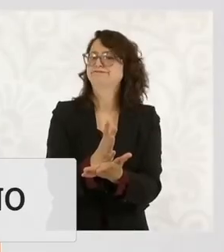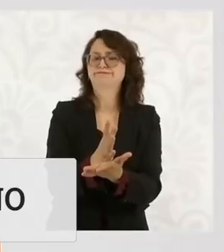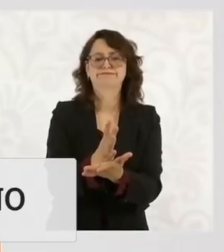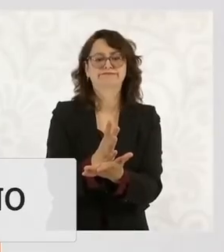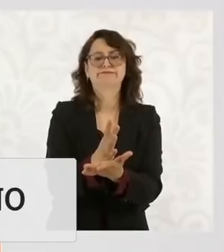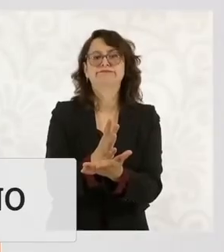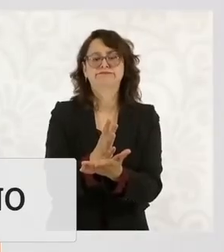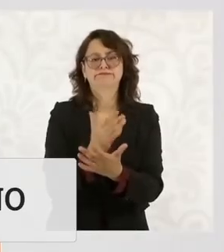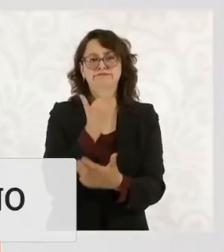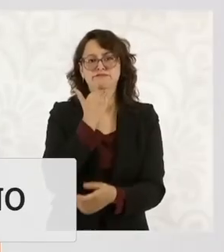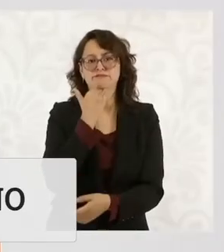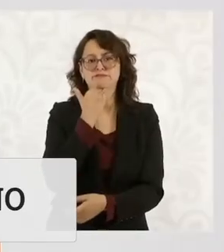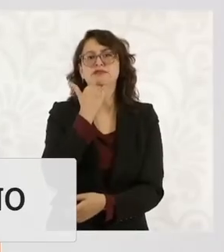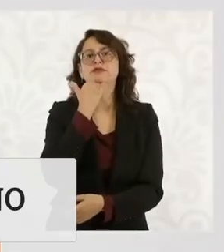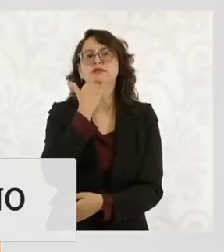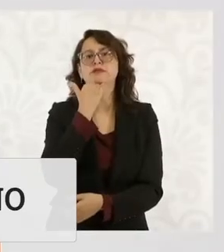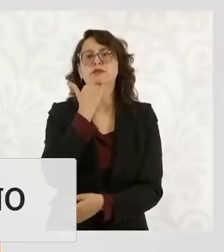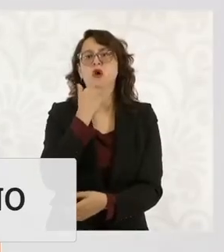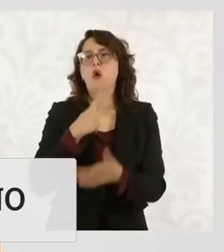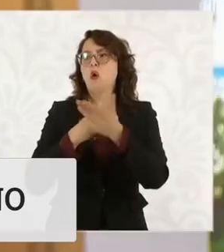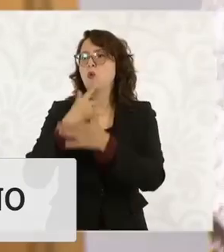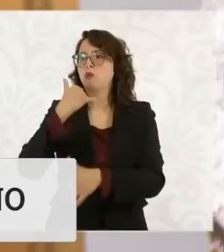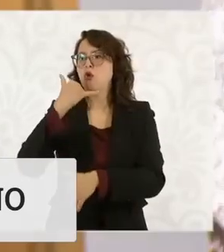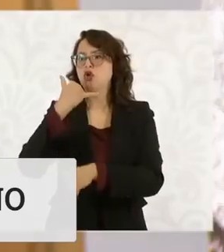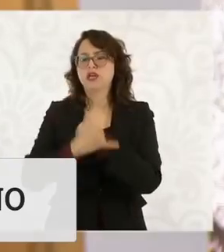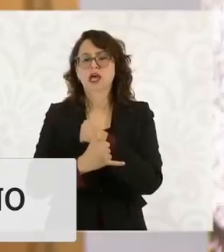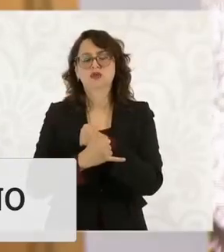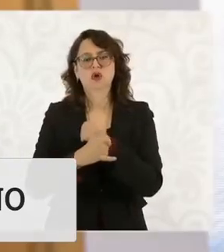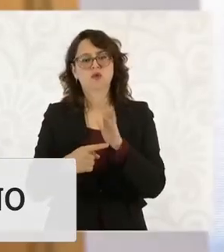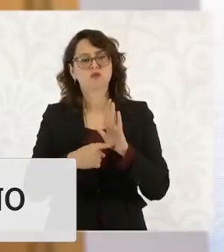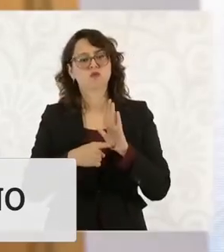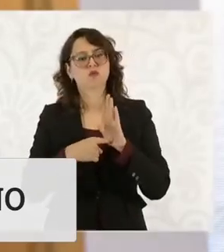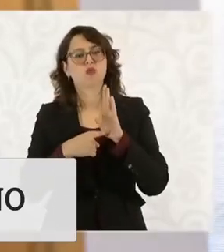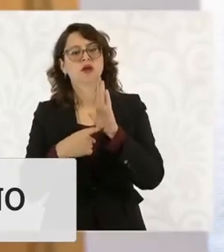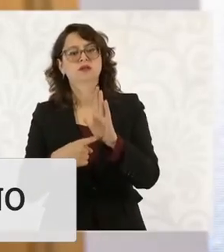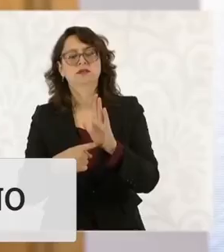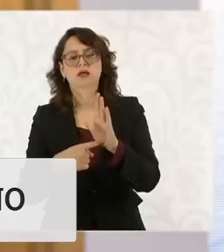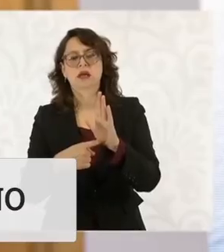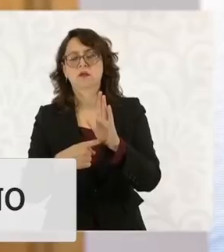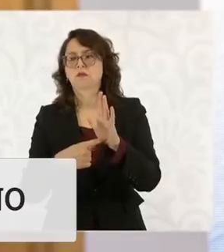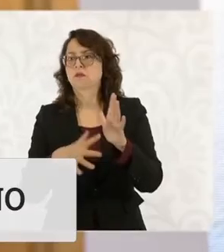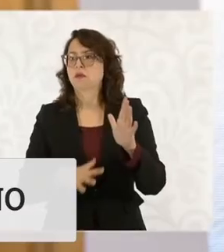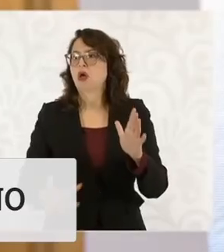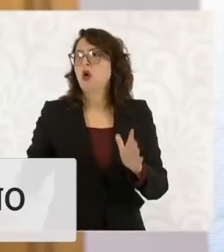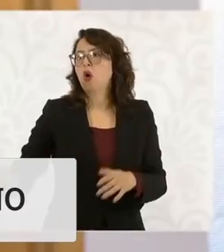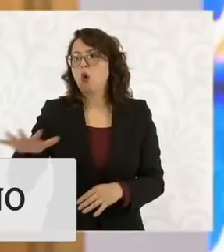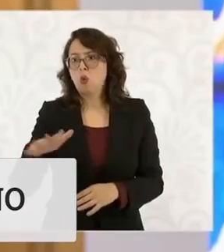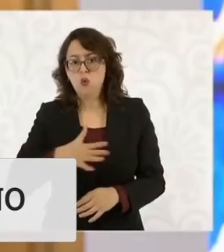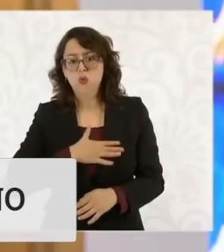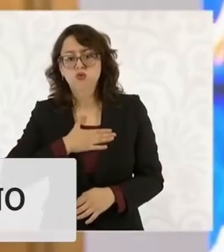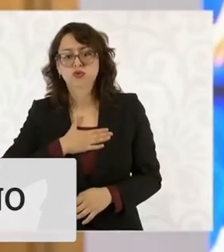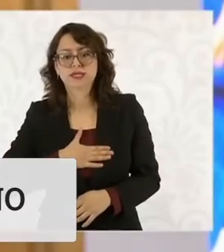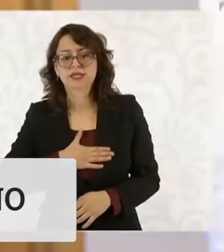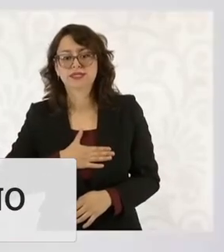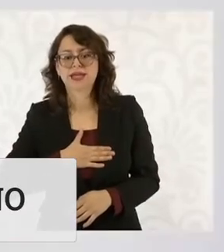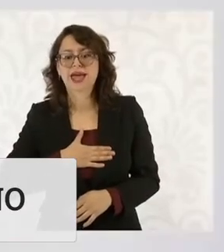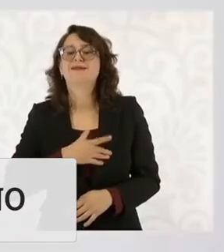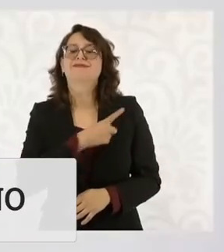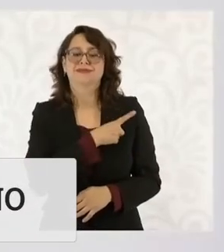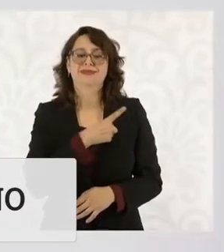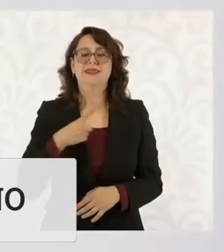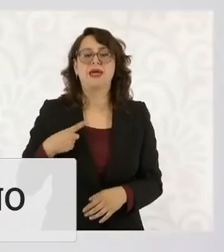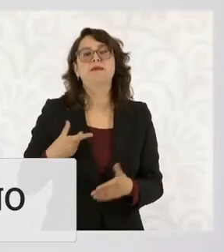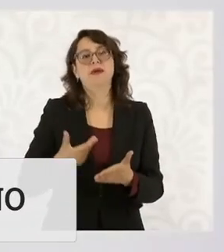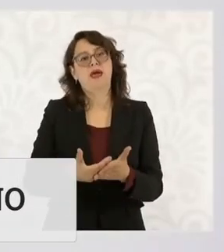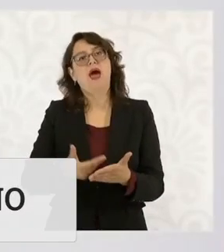todo de dignidad. Un proyecto que reconoce que no puede haber justicia verdadera si no empezamos